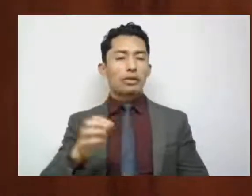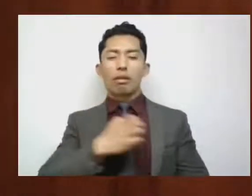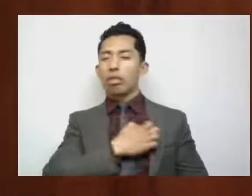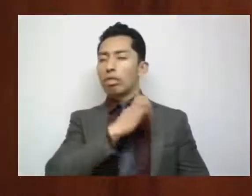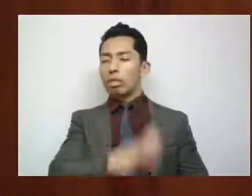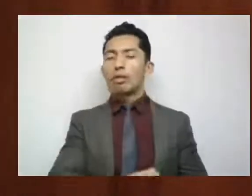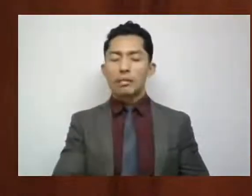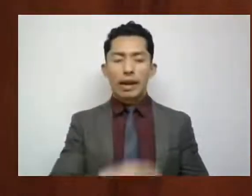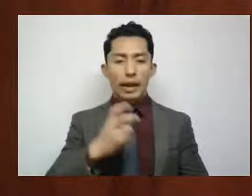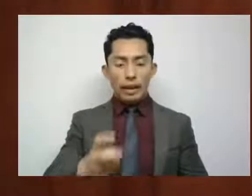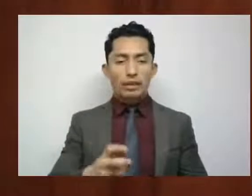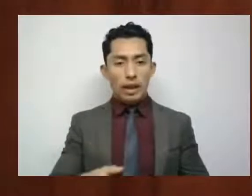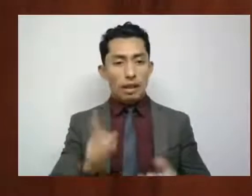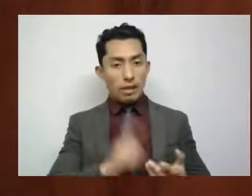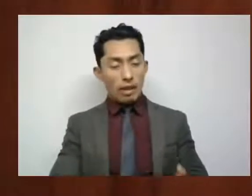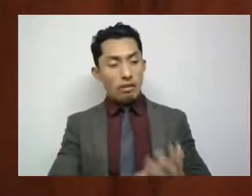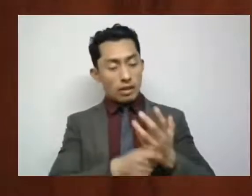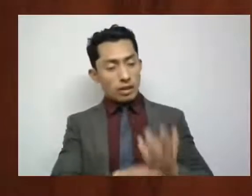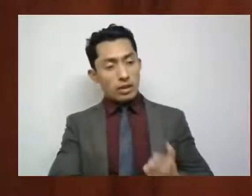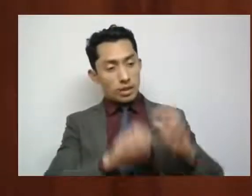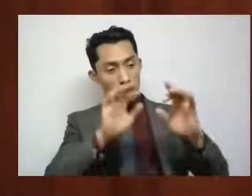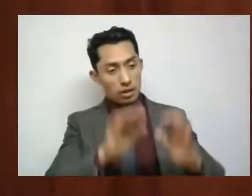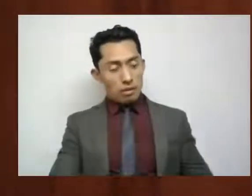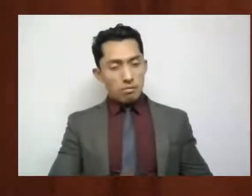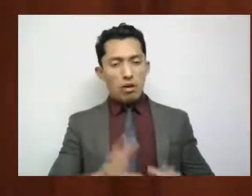esta redacción es muy ambigua,